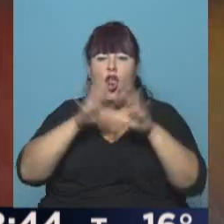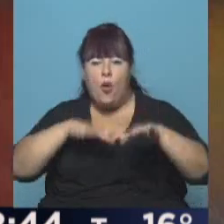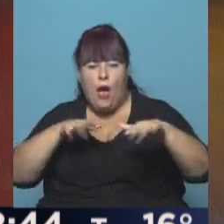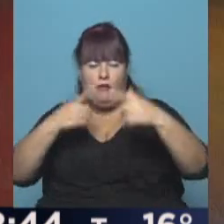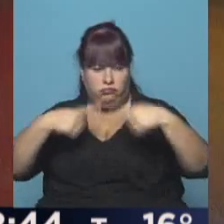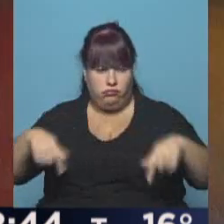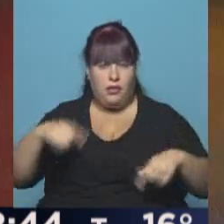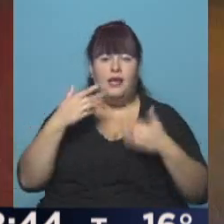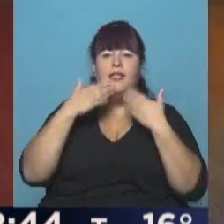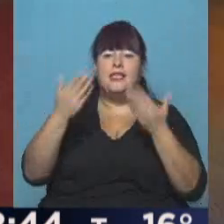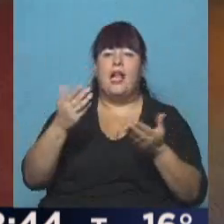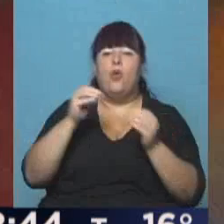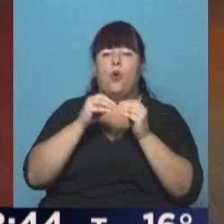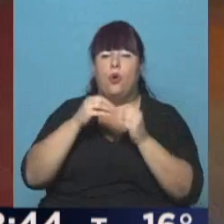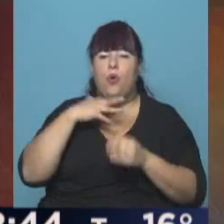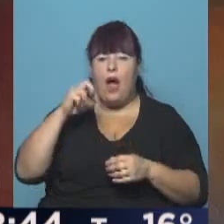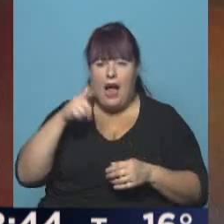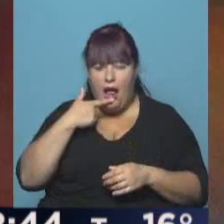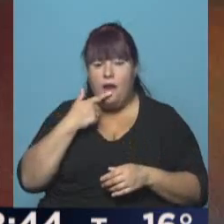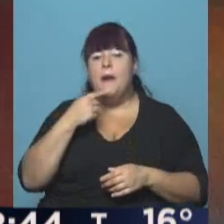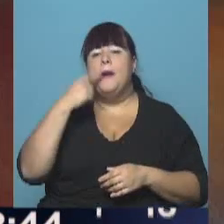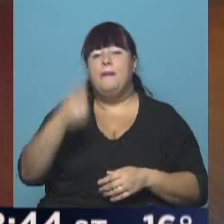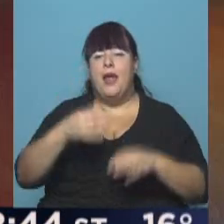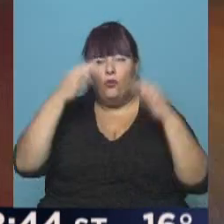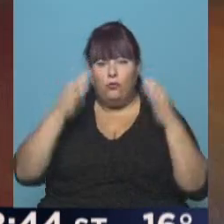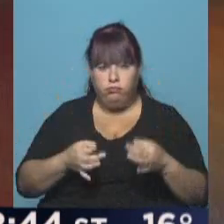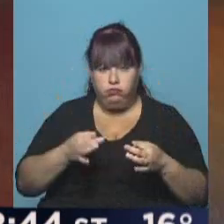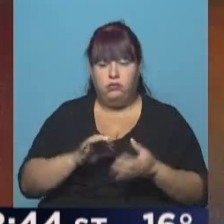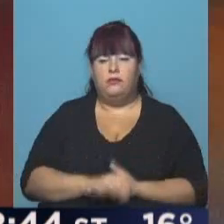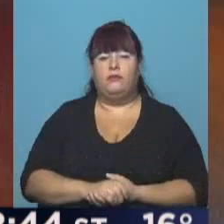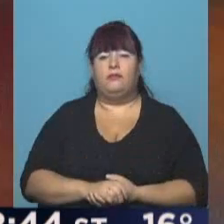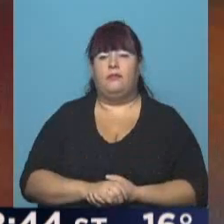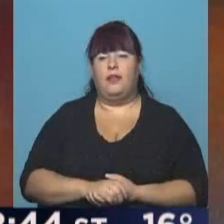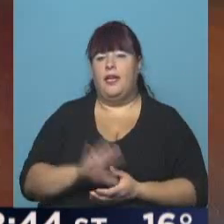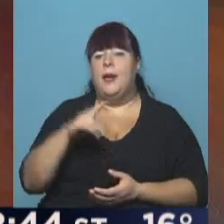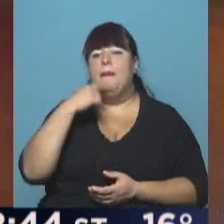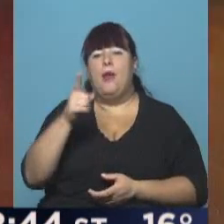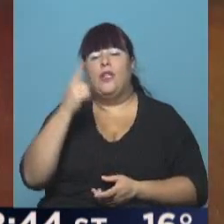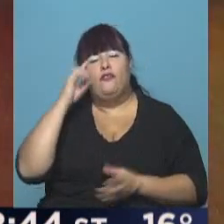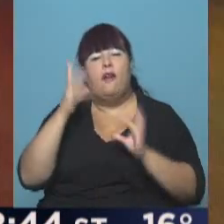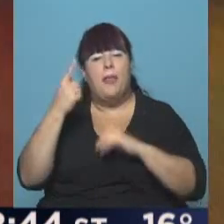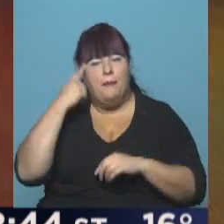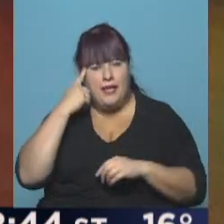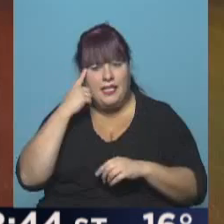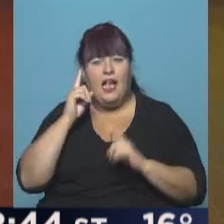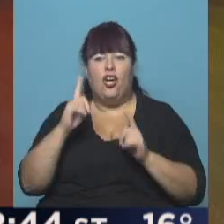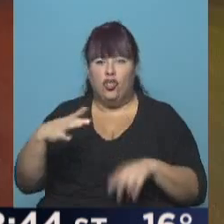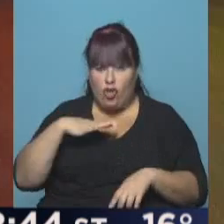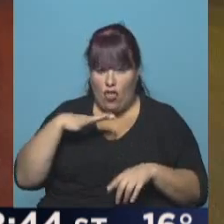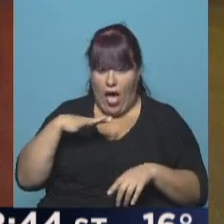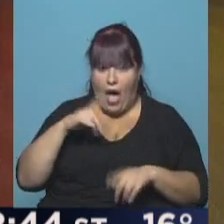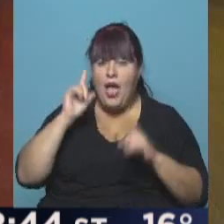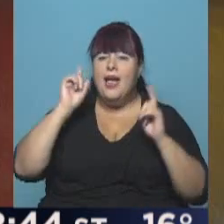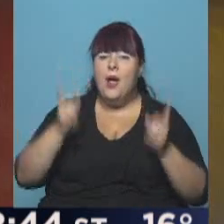y demás. Gustavo, te saluda Juan Carlos Fernández. La pregunta concreta es, digamos, más que una pregunta, una reflexión, ¿no? ¿Sigue pasando lo mismo